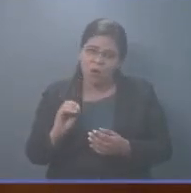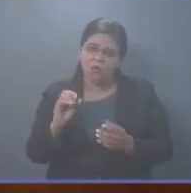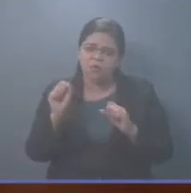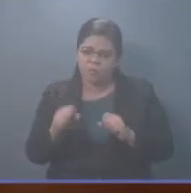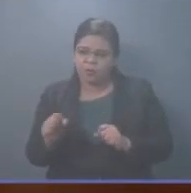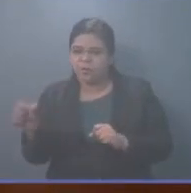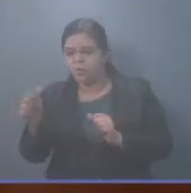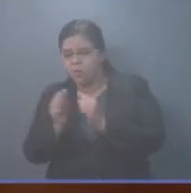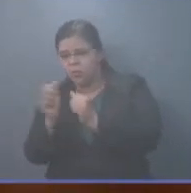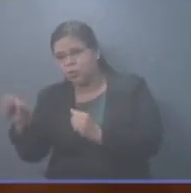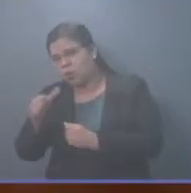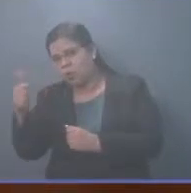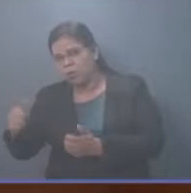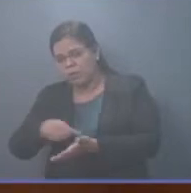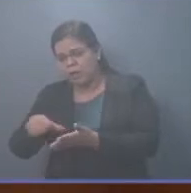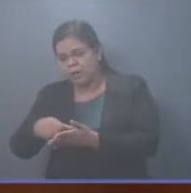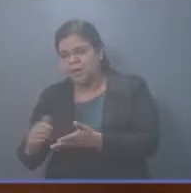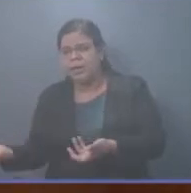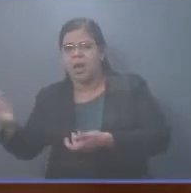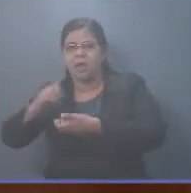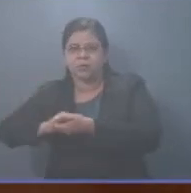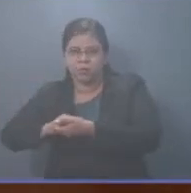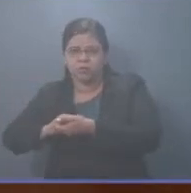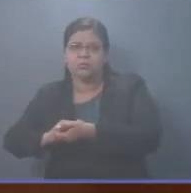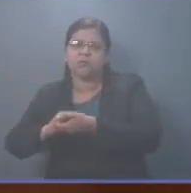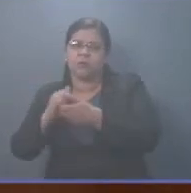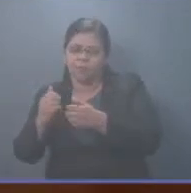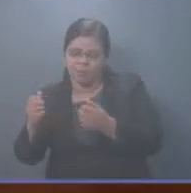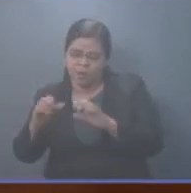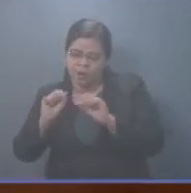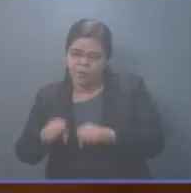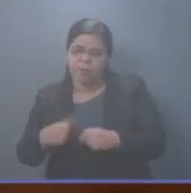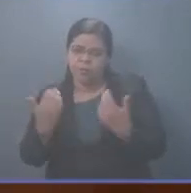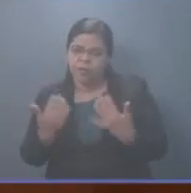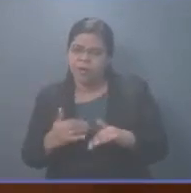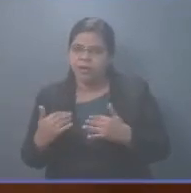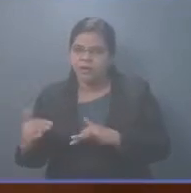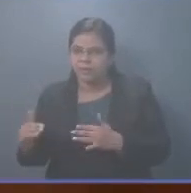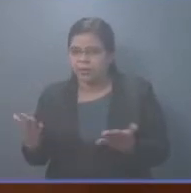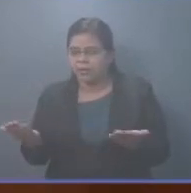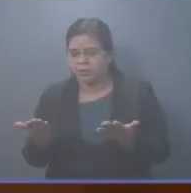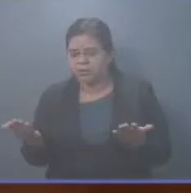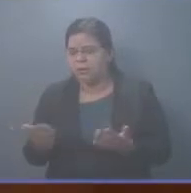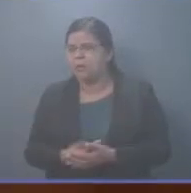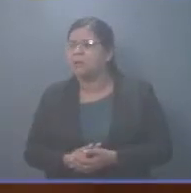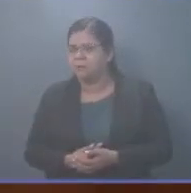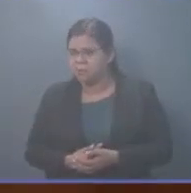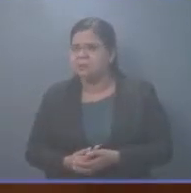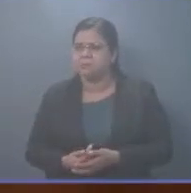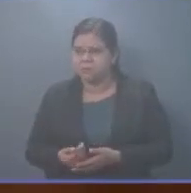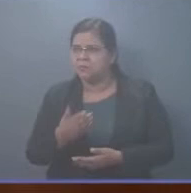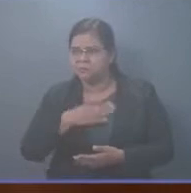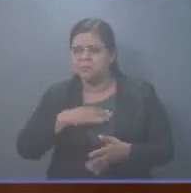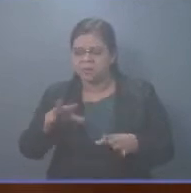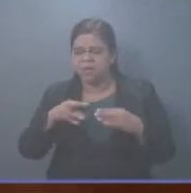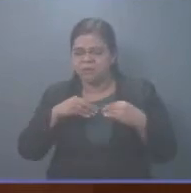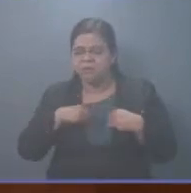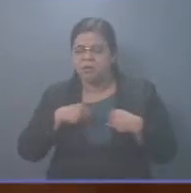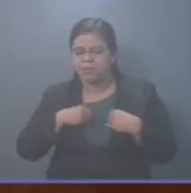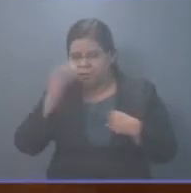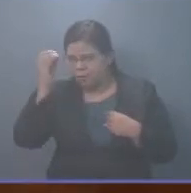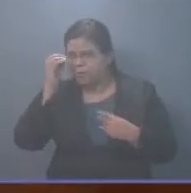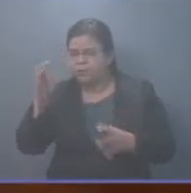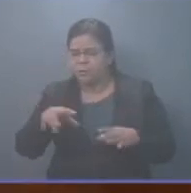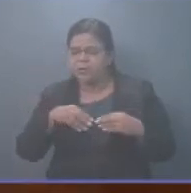para llevar a cabo estas finalidades. Bueno, creo que tiene sentido. La propuesta es aceptar la